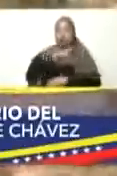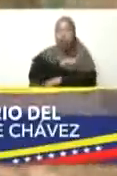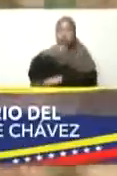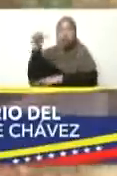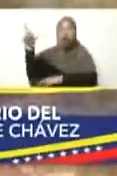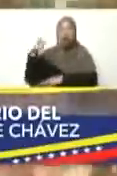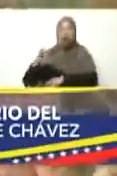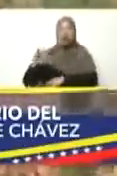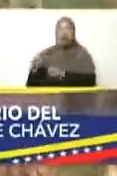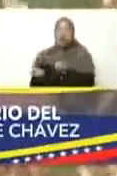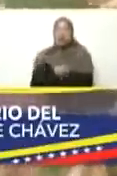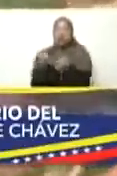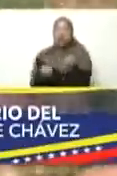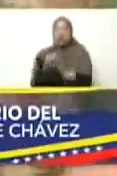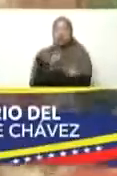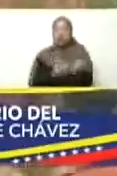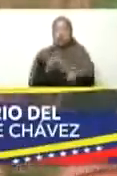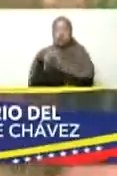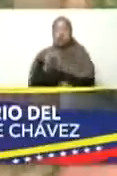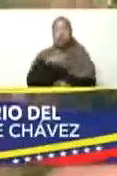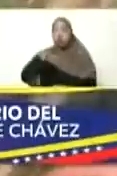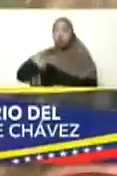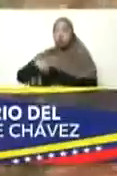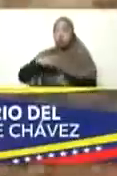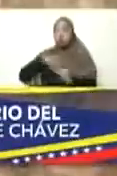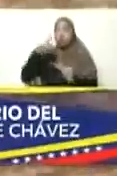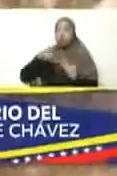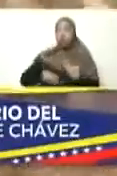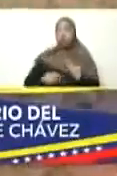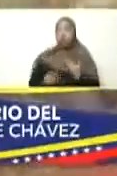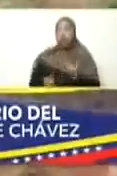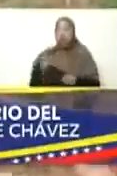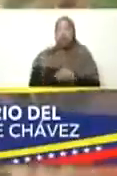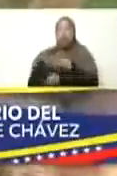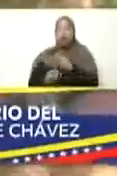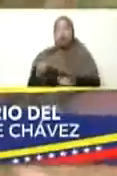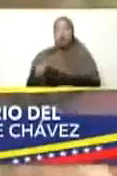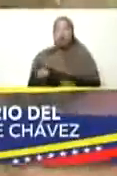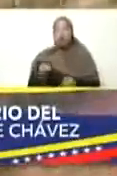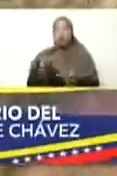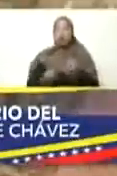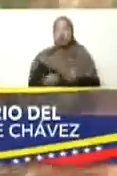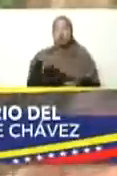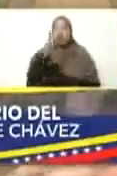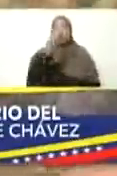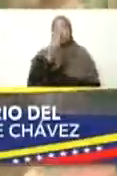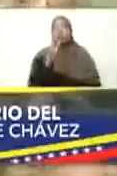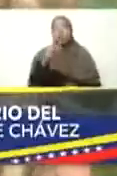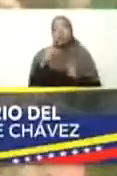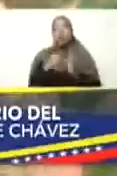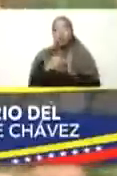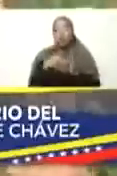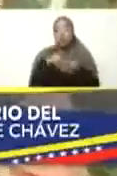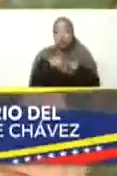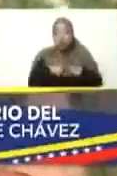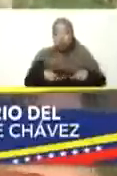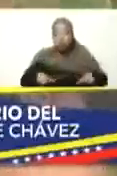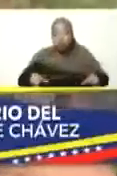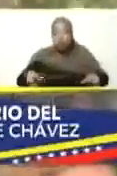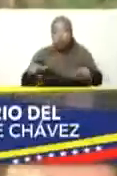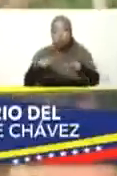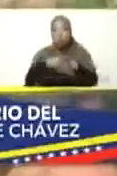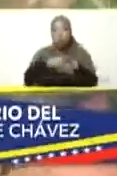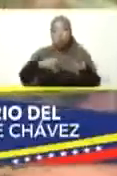Claro. Queremos presentarle al ministro una propuesta para sembrar, como usted dijo ahorita, unas 2.000 hectáreas el próximo año. Listo. Organización a tiempo.